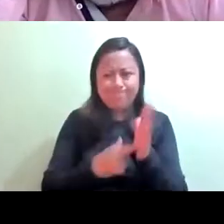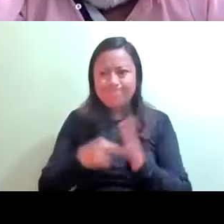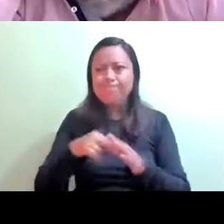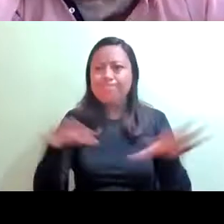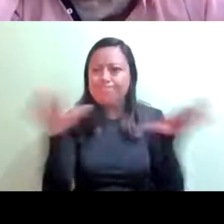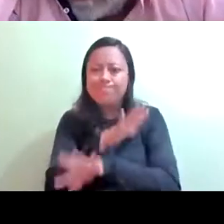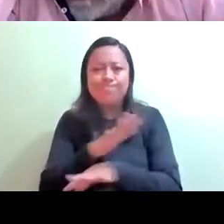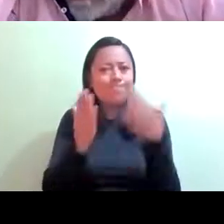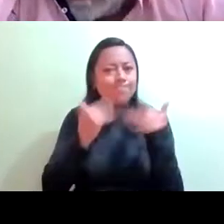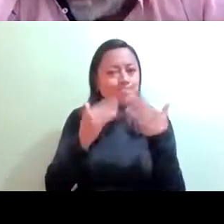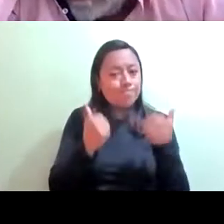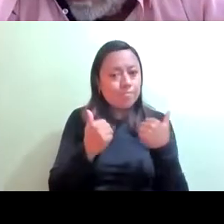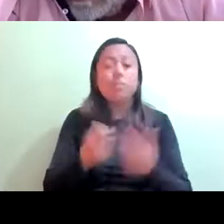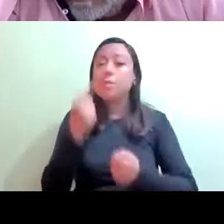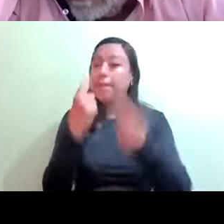Algunos